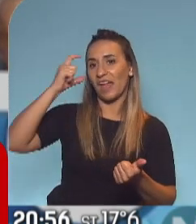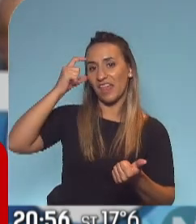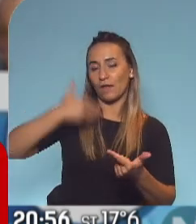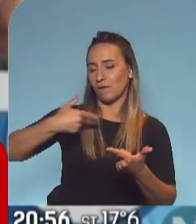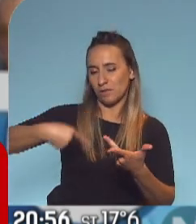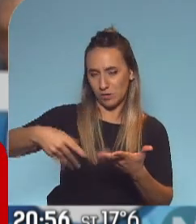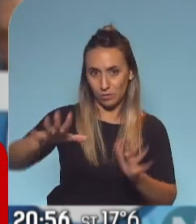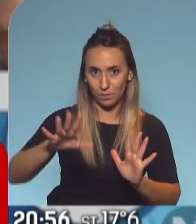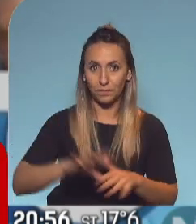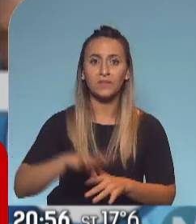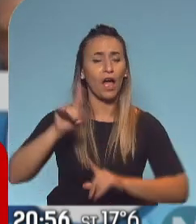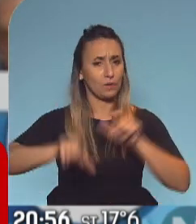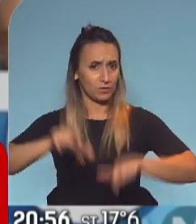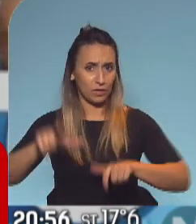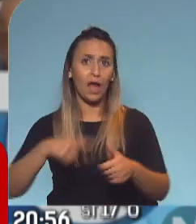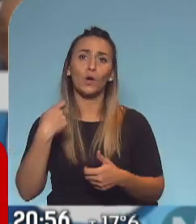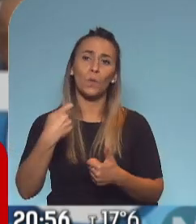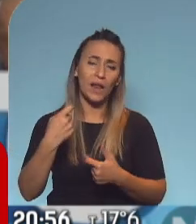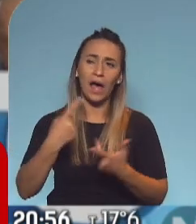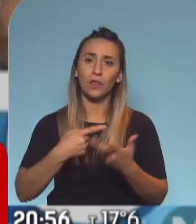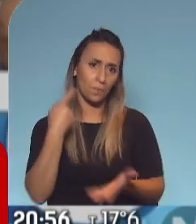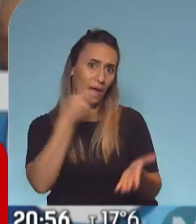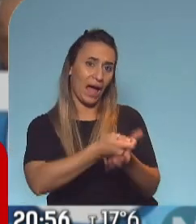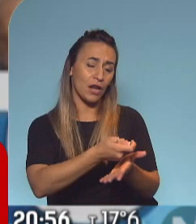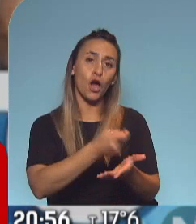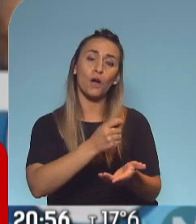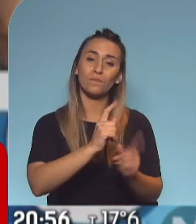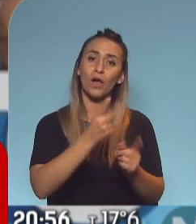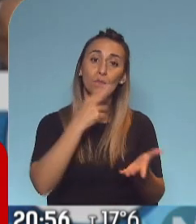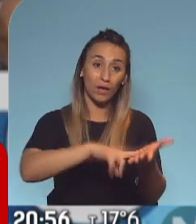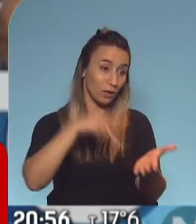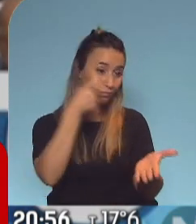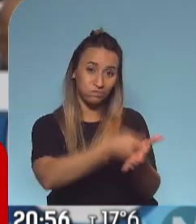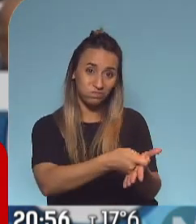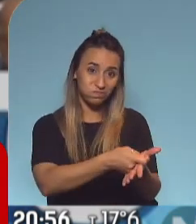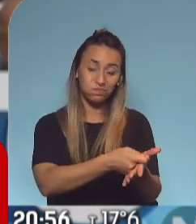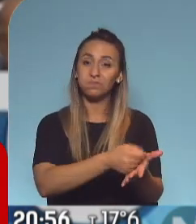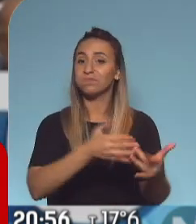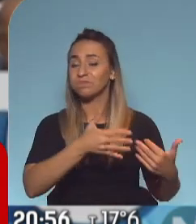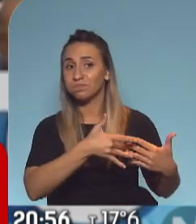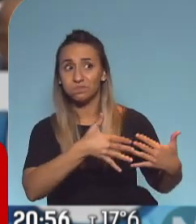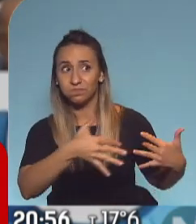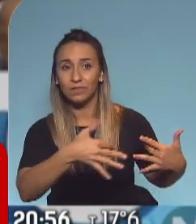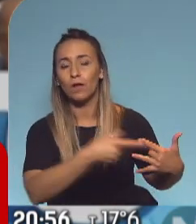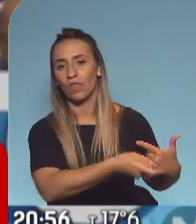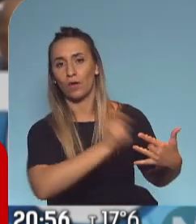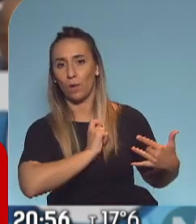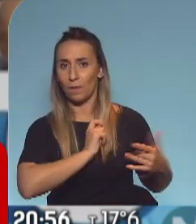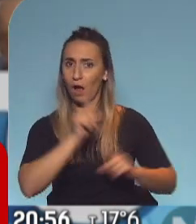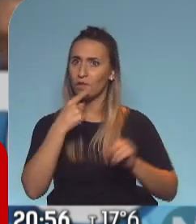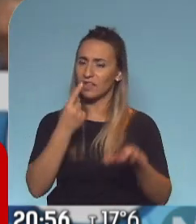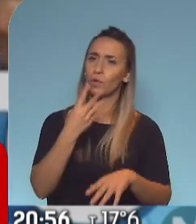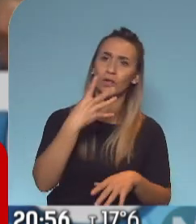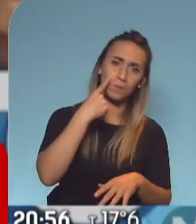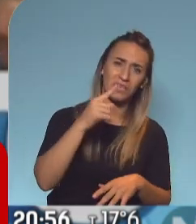también algunos jubilados y jubiladas que venían pagando ganancias van a tener una devolución y que según los cálculos no va a ser menores se hablan de algunas devoluciones entre cuatro mil y